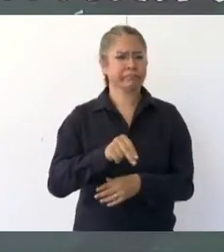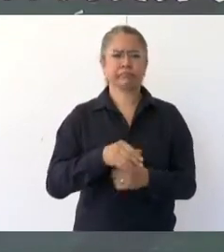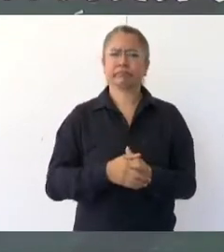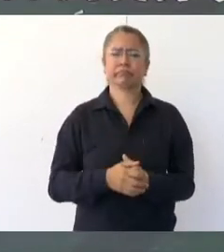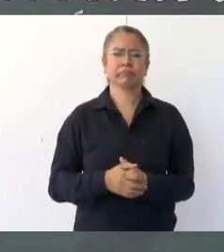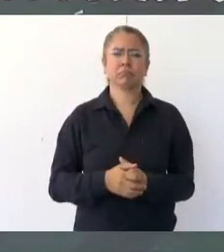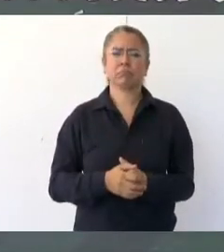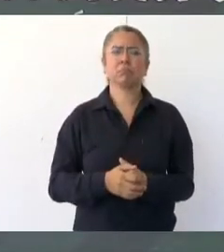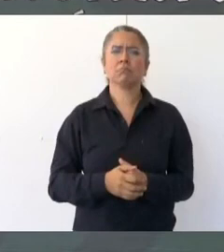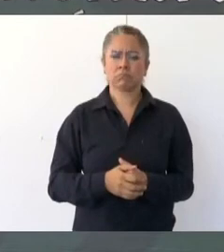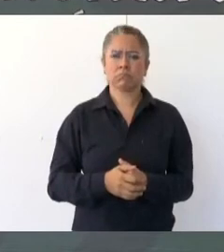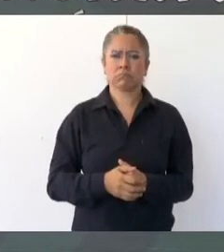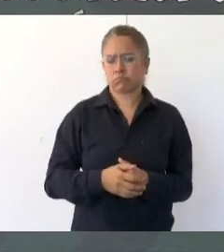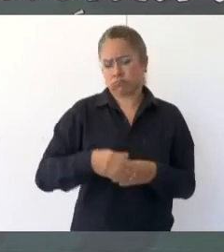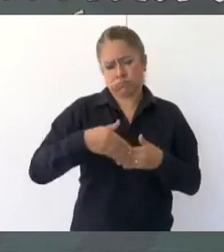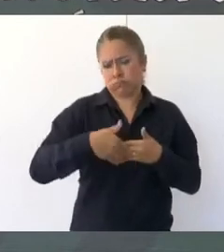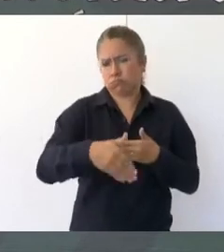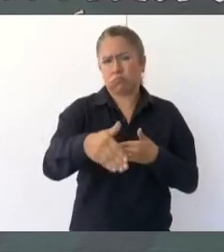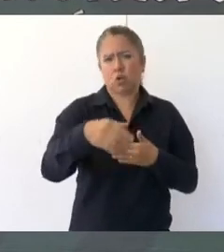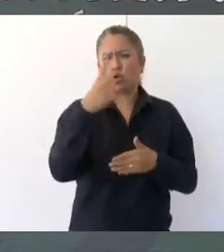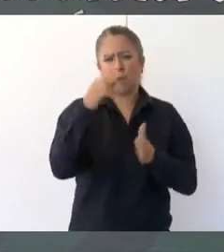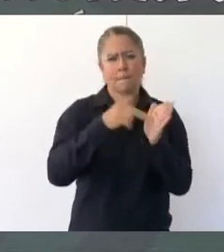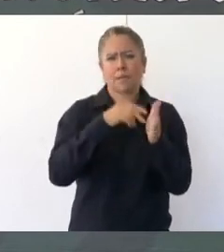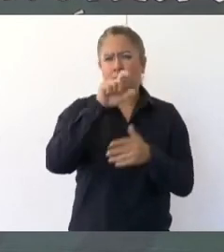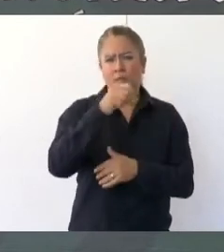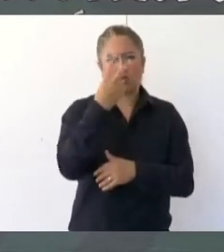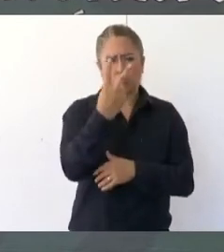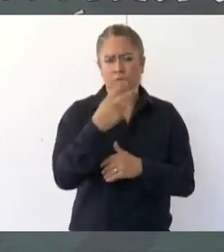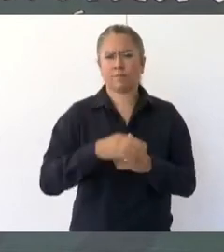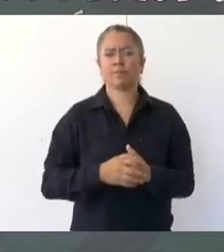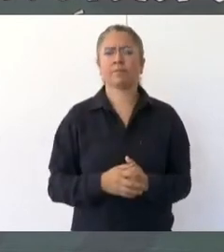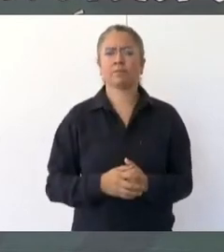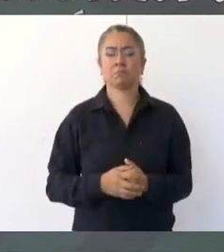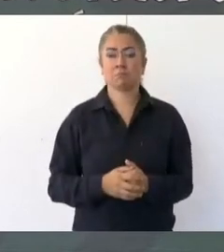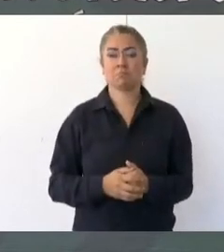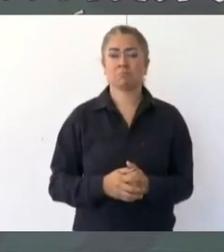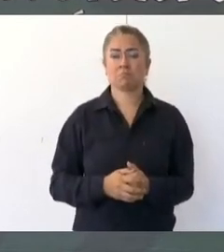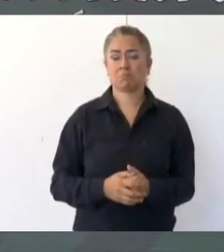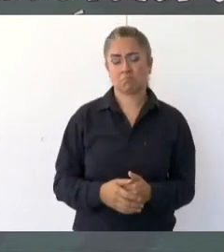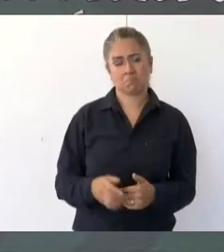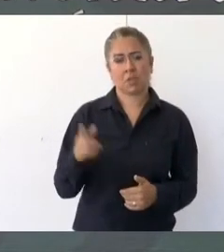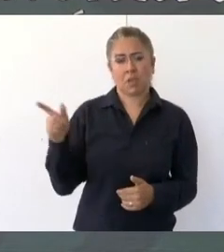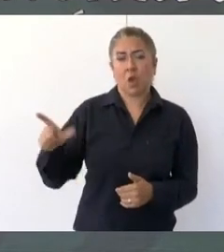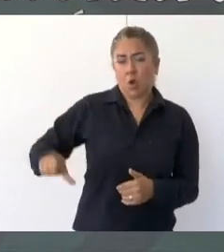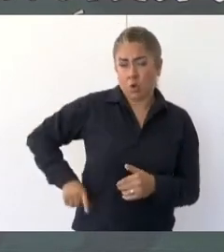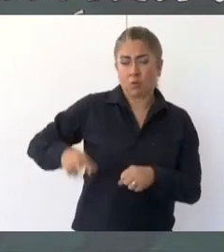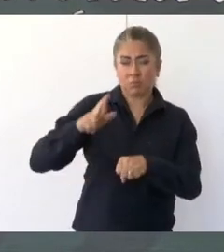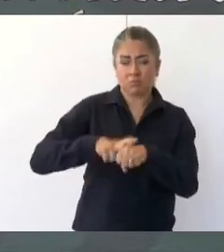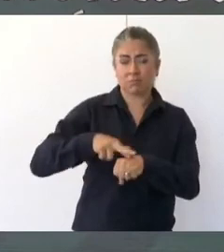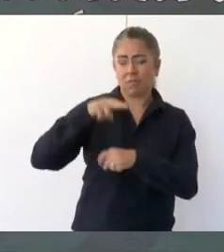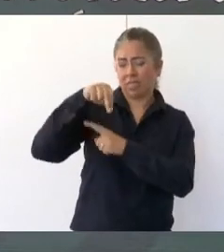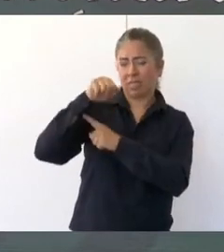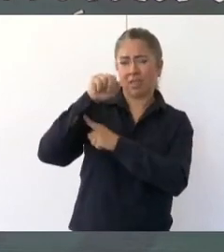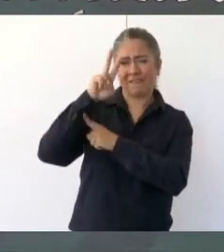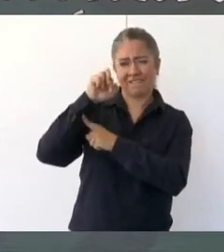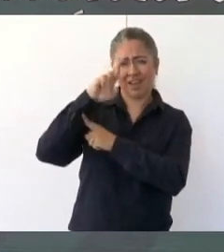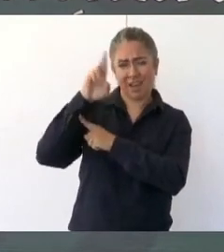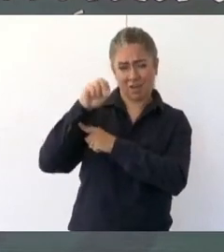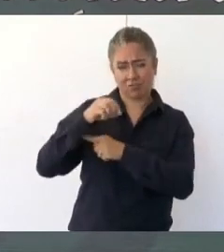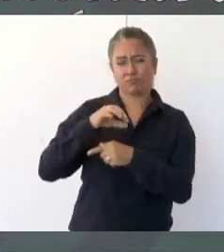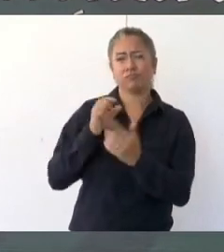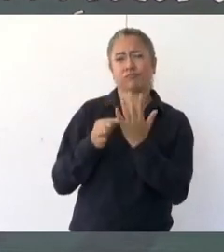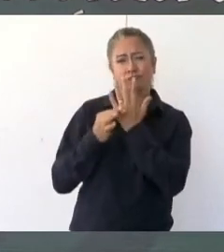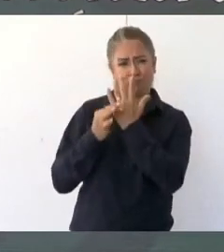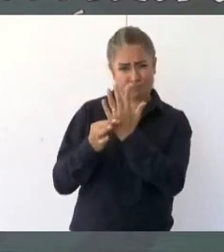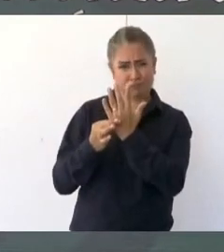obstáculo, durante lo que resta del 2022. Como ha dicho el gobernador Navarro Quintero, nuestro reto es lograr